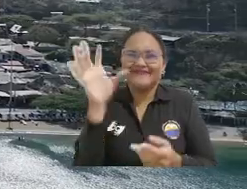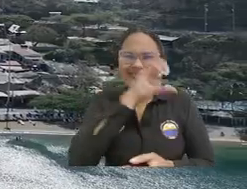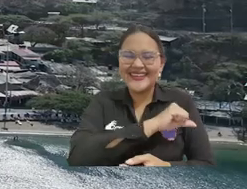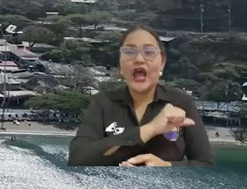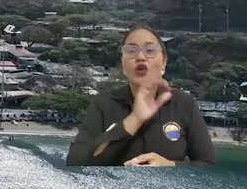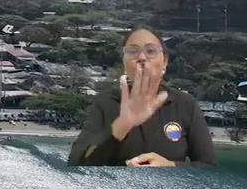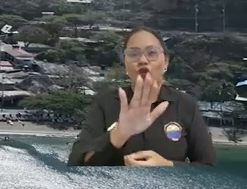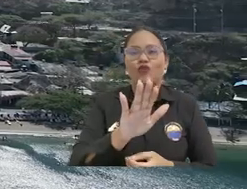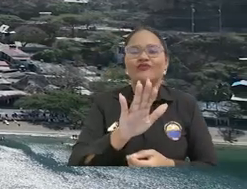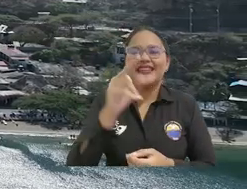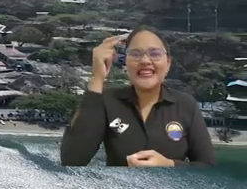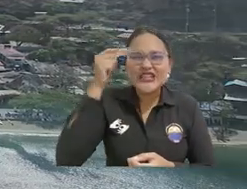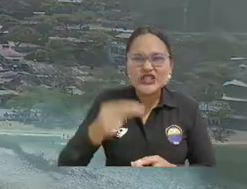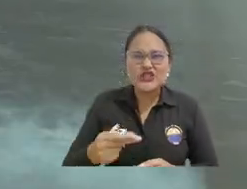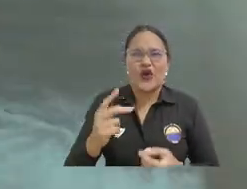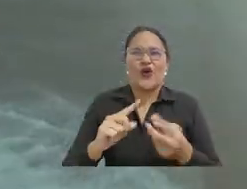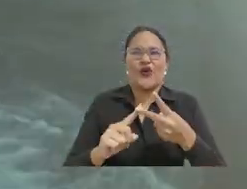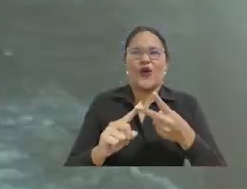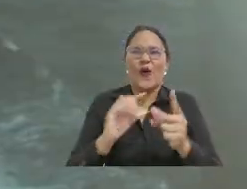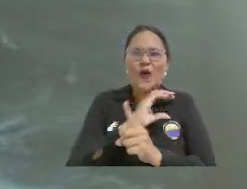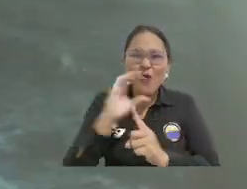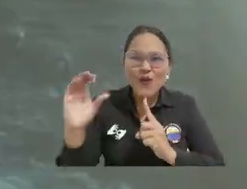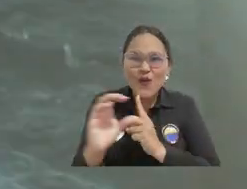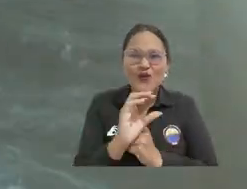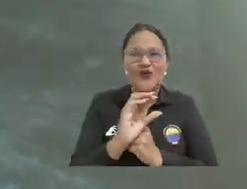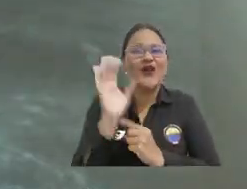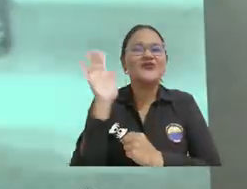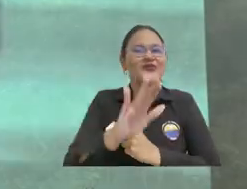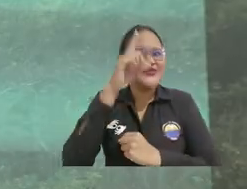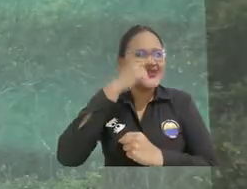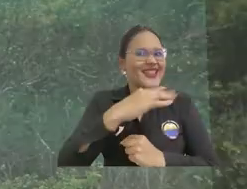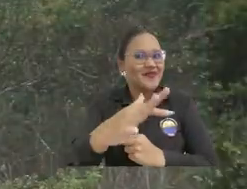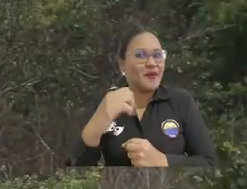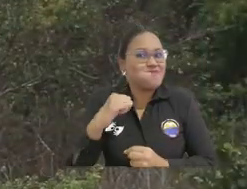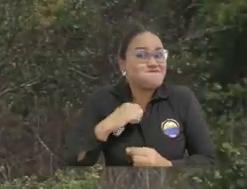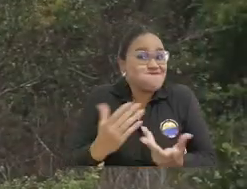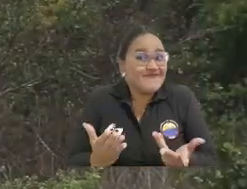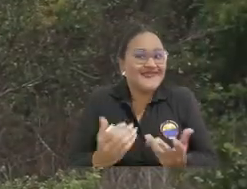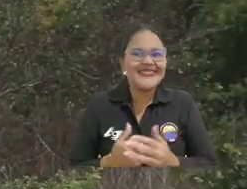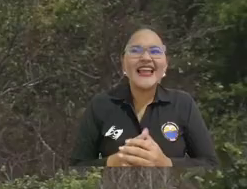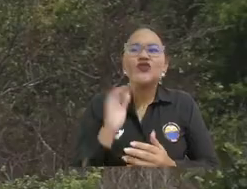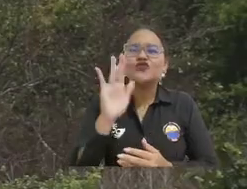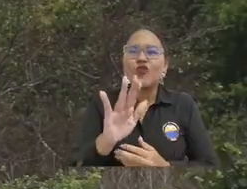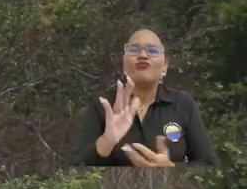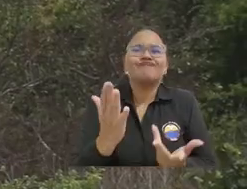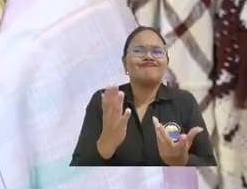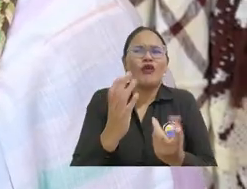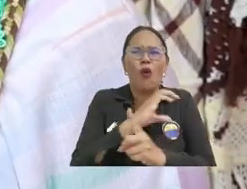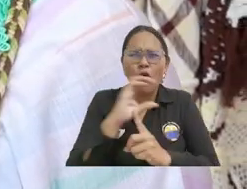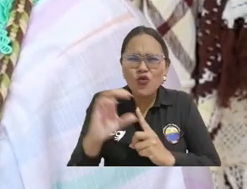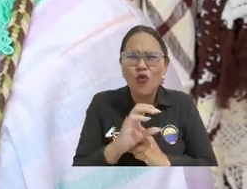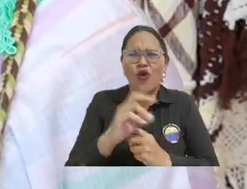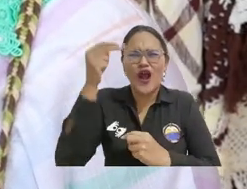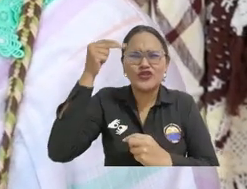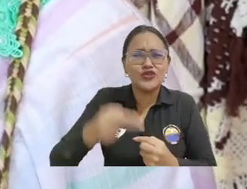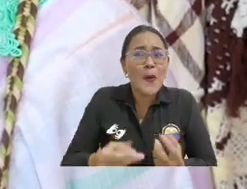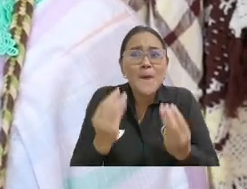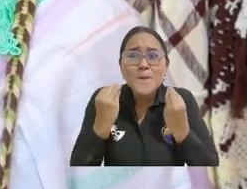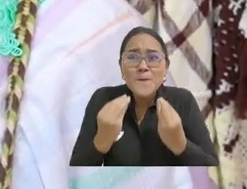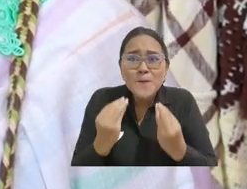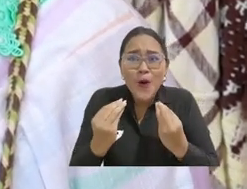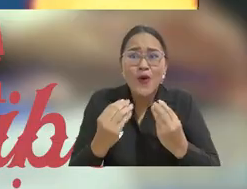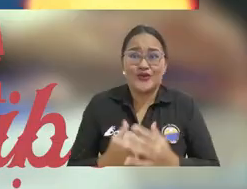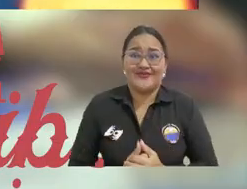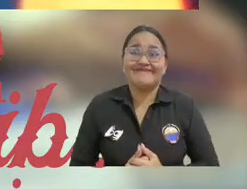Distrito turístico, cultural e histórico. Entonces, no es solo un tipo de cultura, es de las culturas, de muchas culturas y de